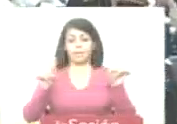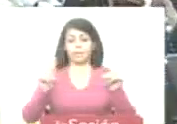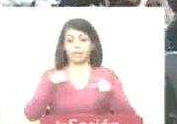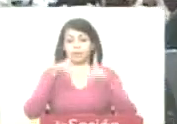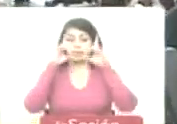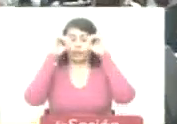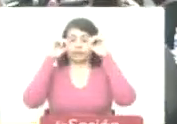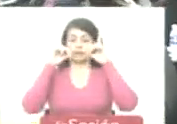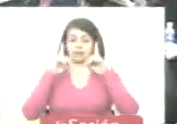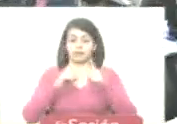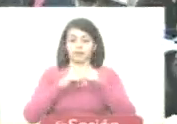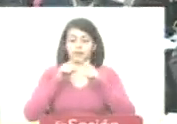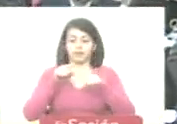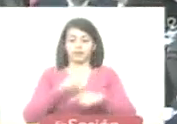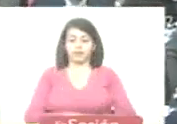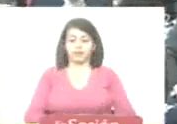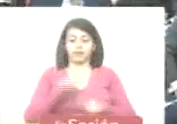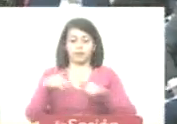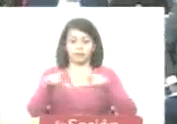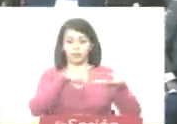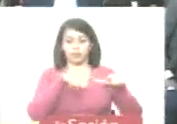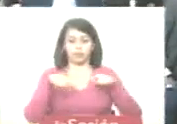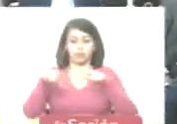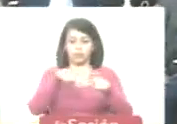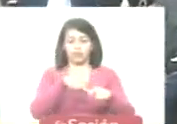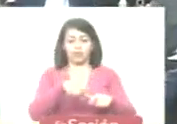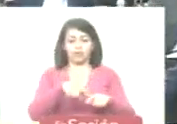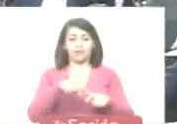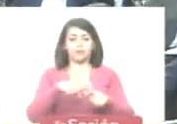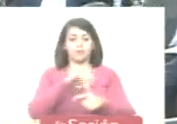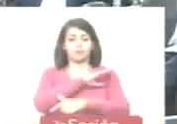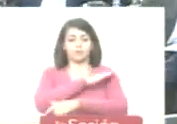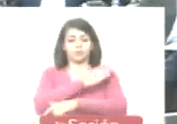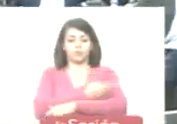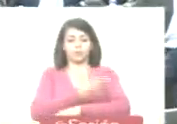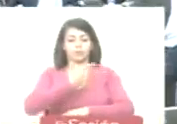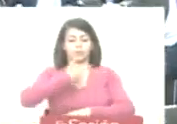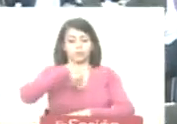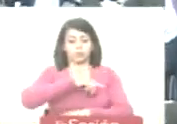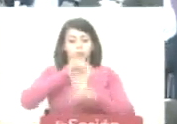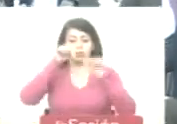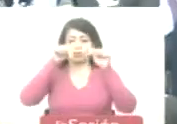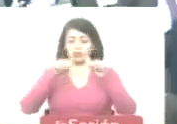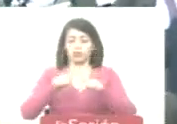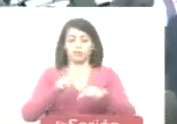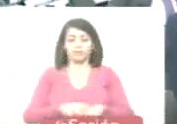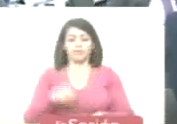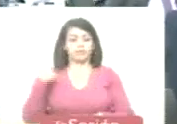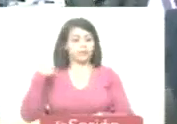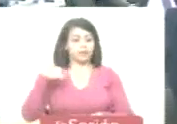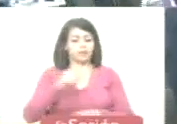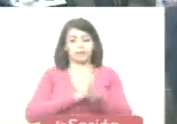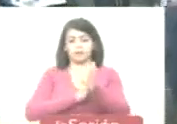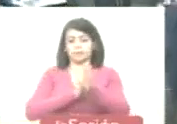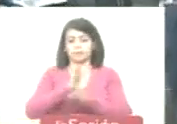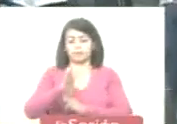las decisiones en esos espacios del ejercicio del poder, y nosotros acá tendremos que